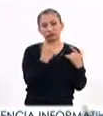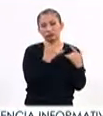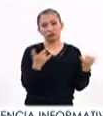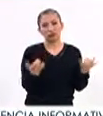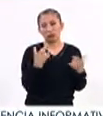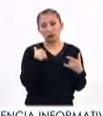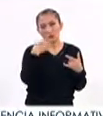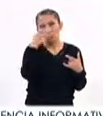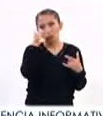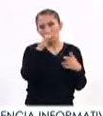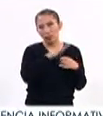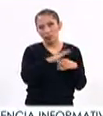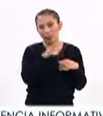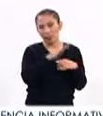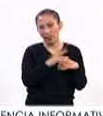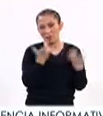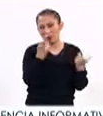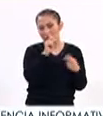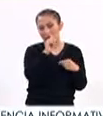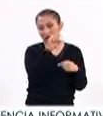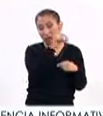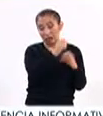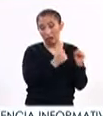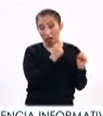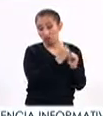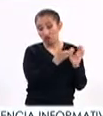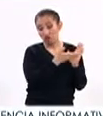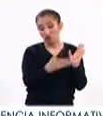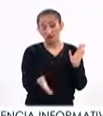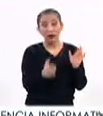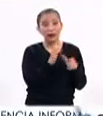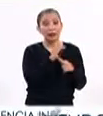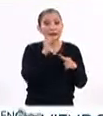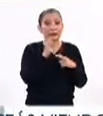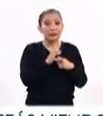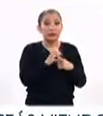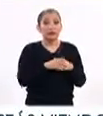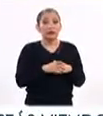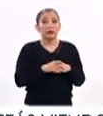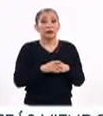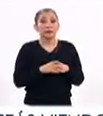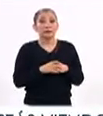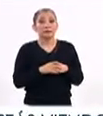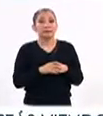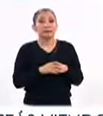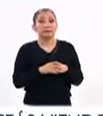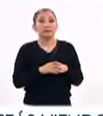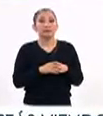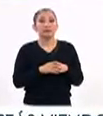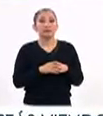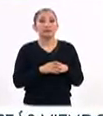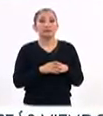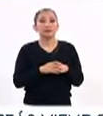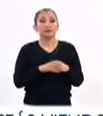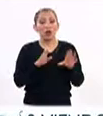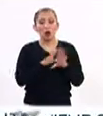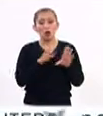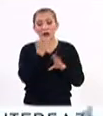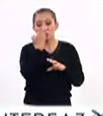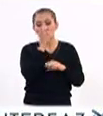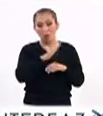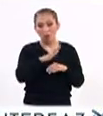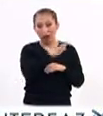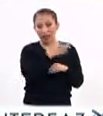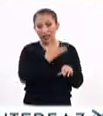no me acuerdo como más de 20, 30 años. Correcto. Entonces, como ese colegio